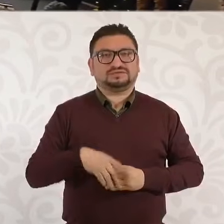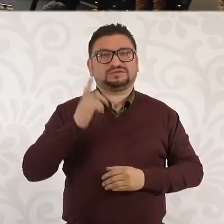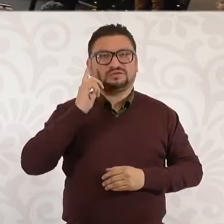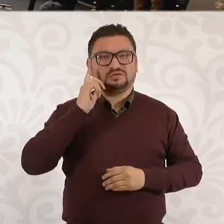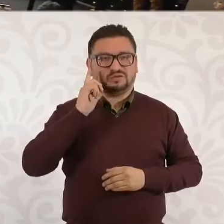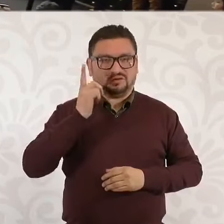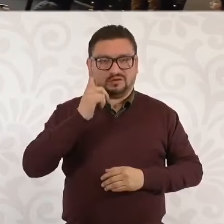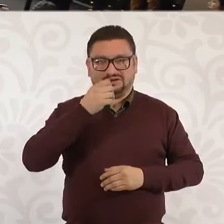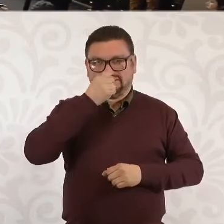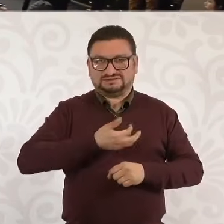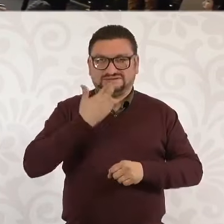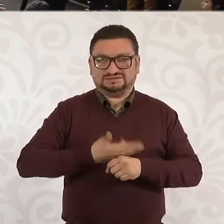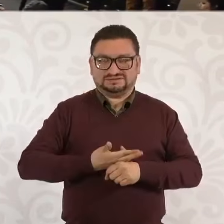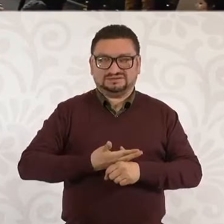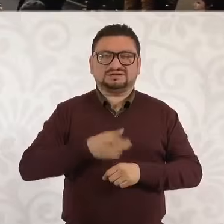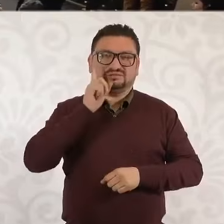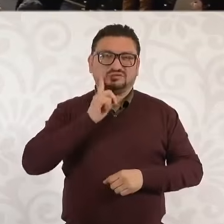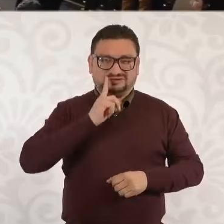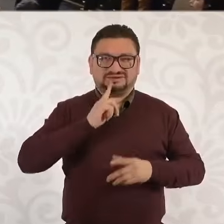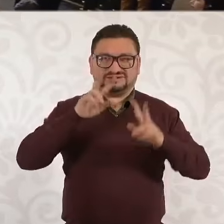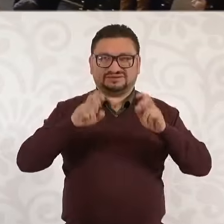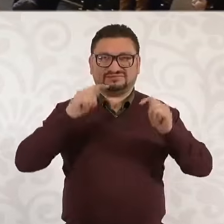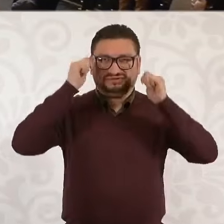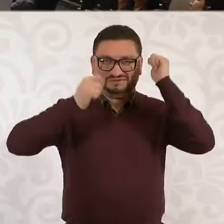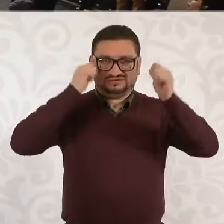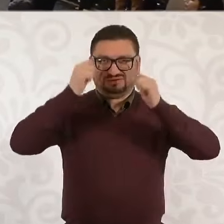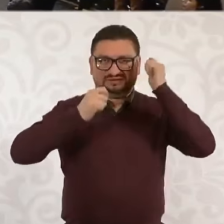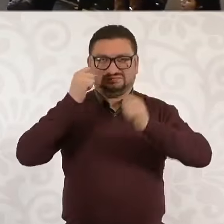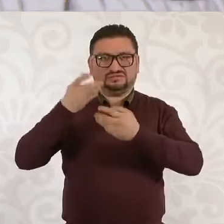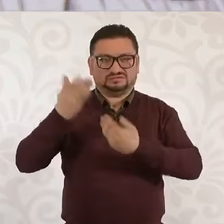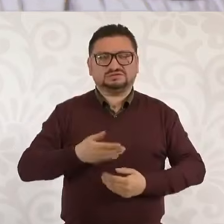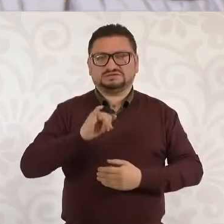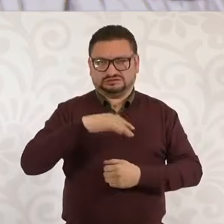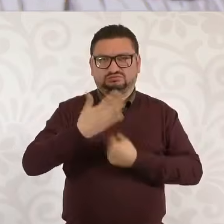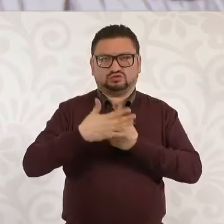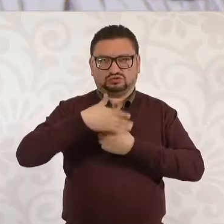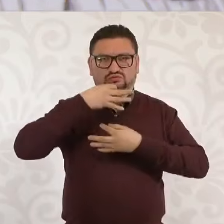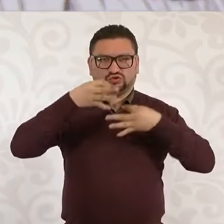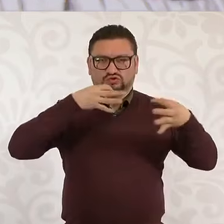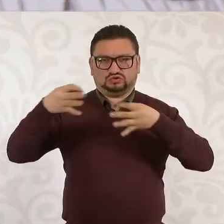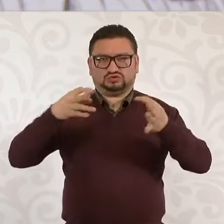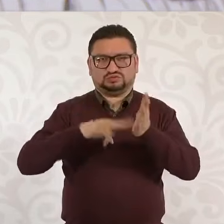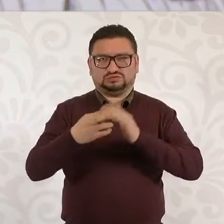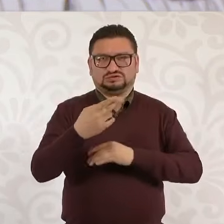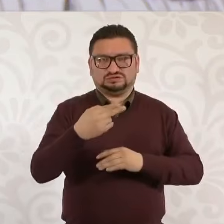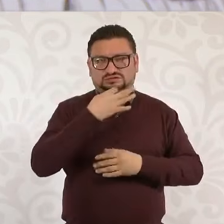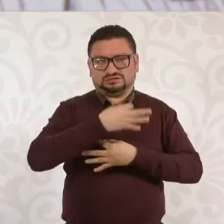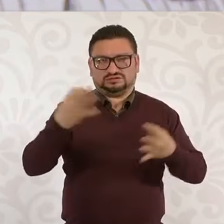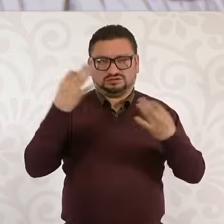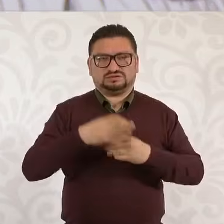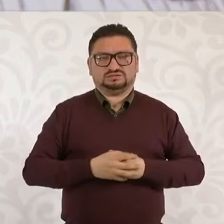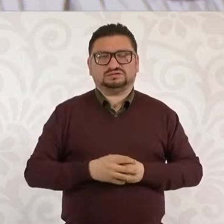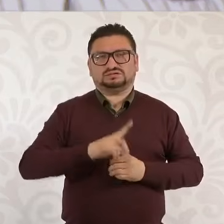la secretaria de Turismo a dar… Sí, nos va a dar muy buenas noticias del resultado de 2025 y